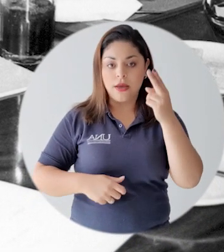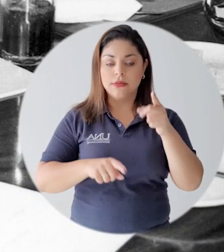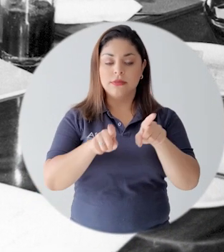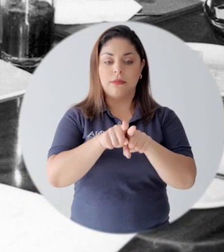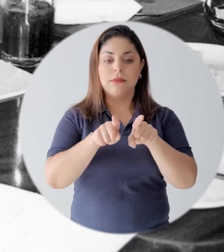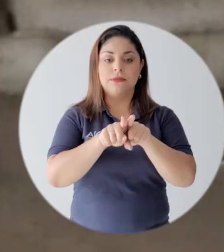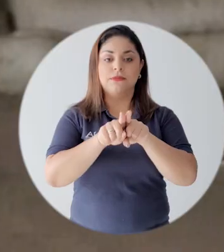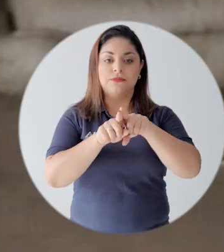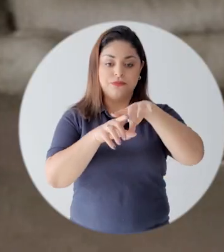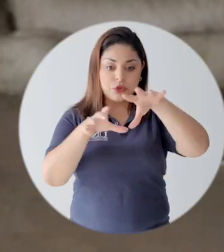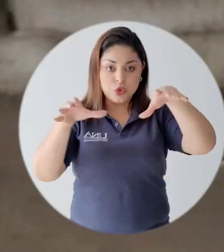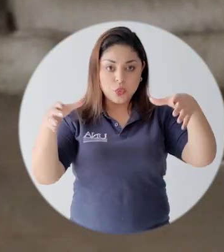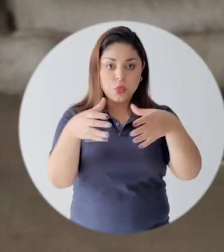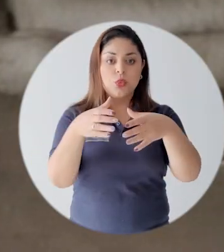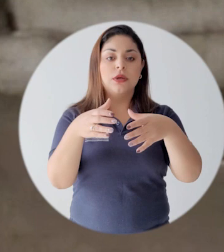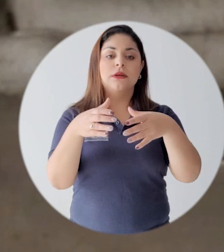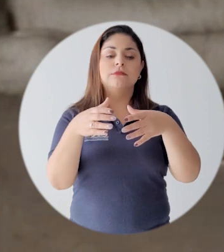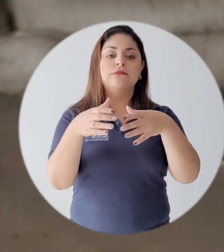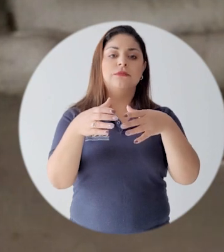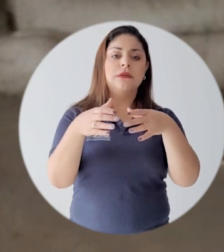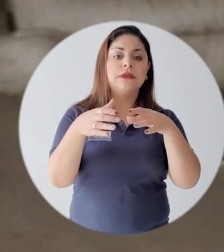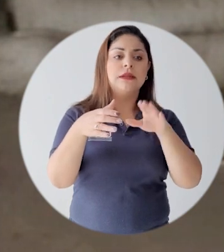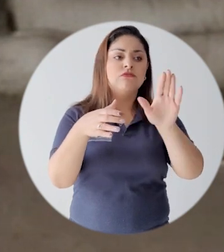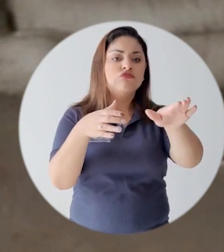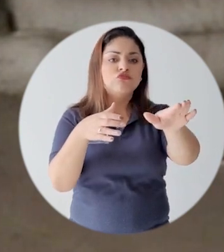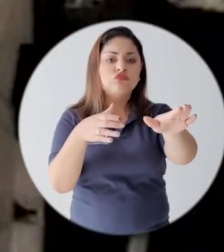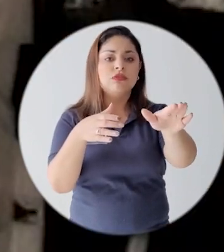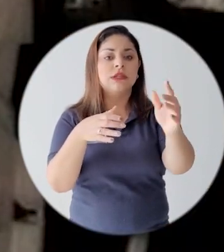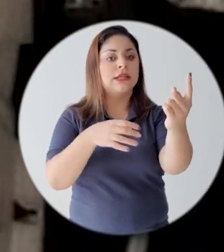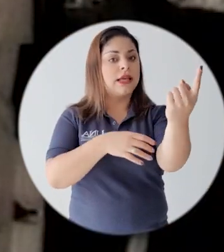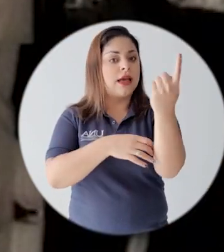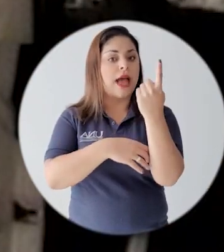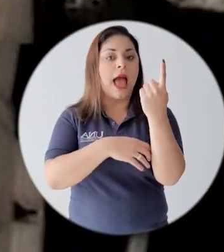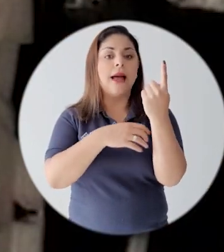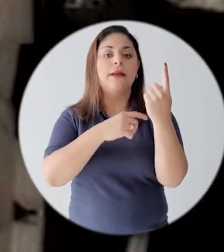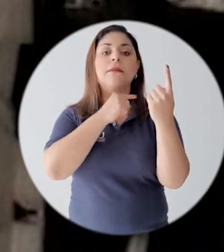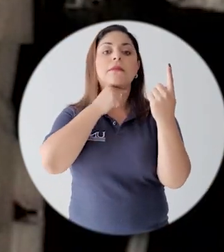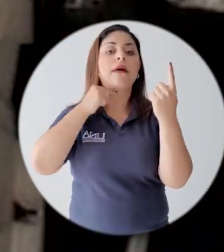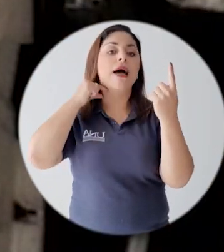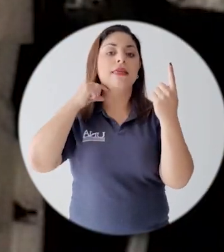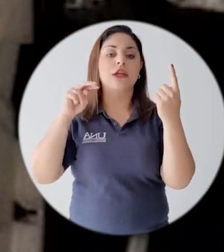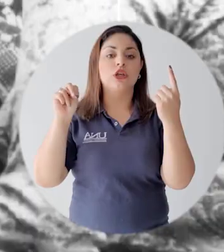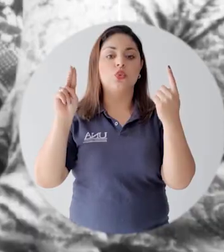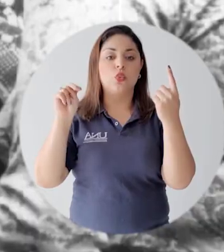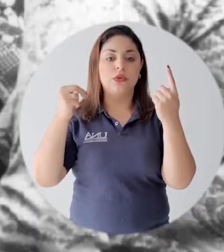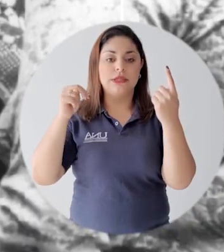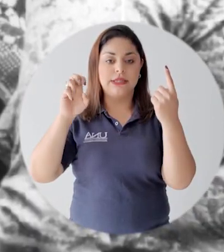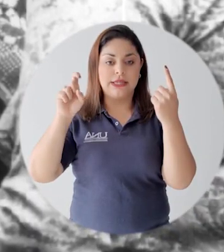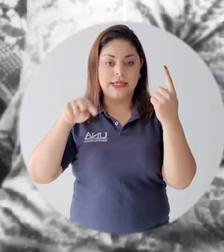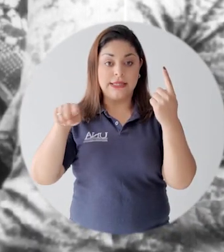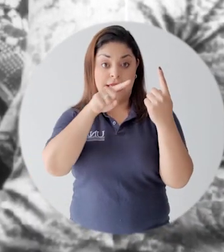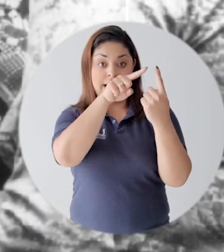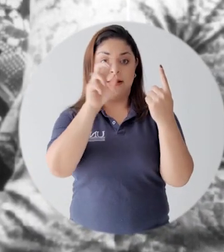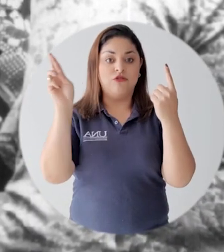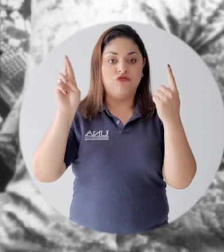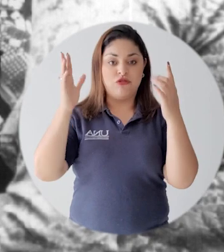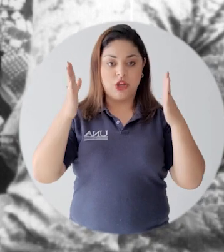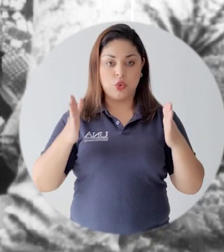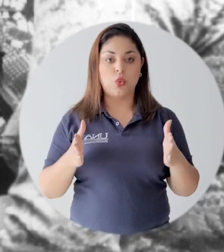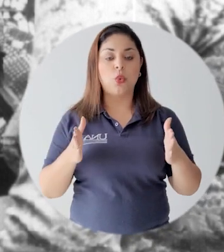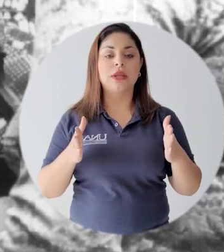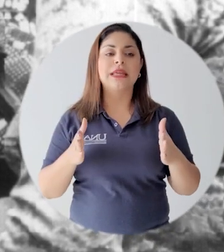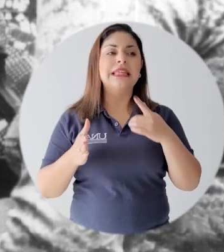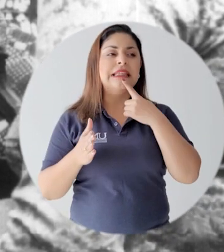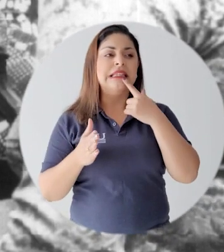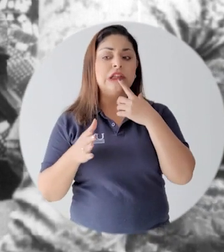uruguayos, rodean la figura del padre Núñez, que era el rector, y, digamos, hablando en